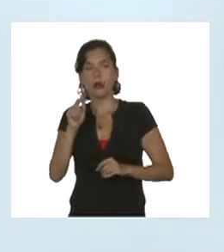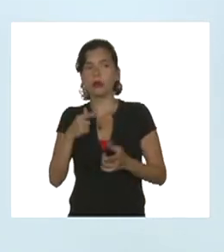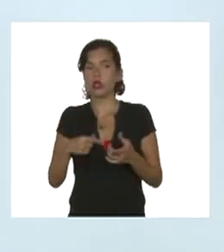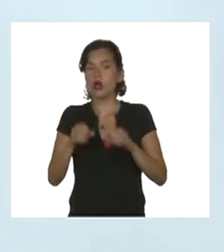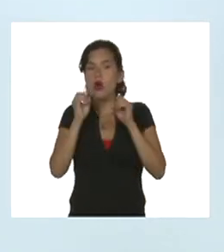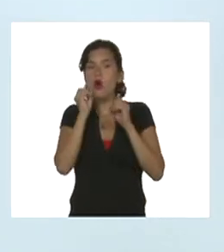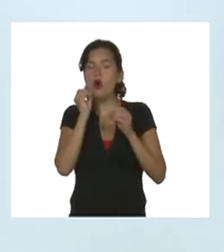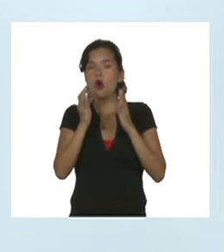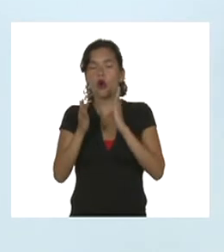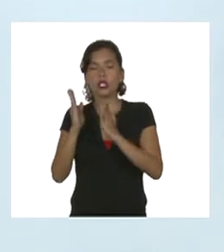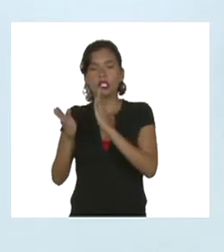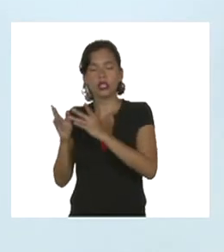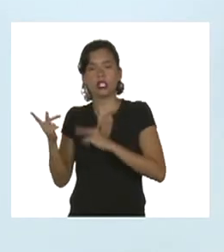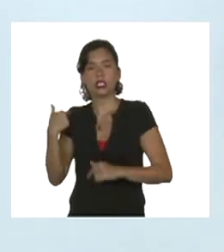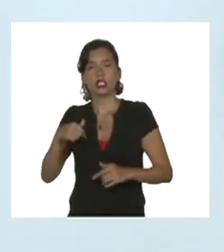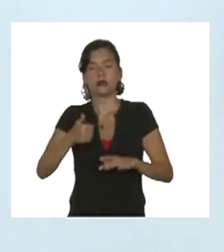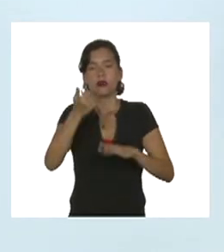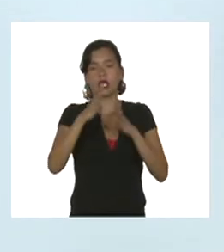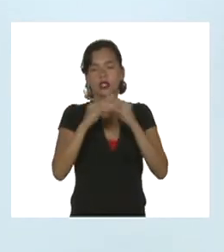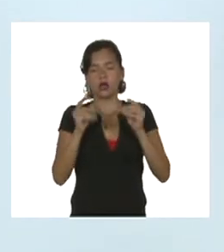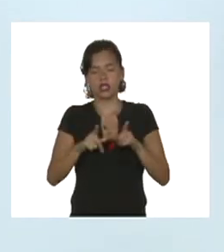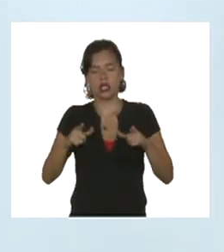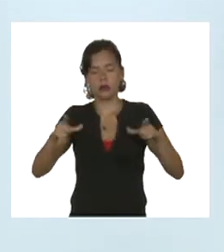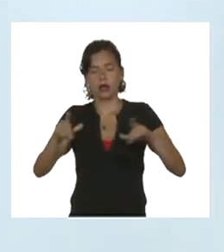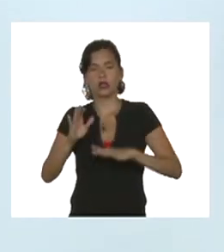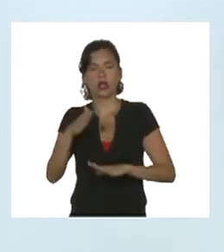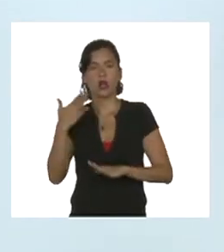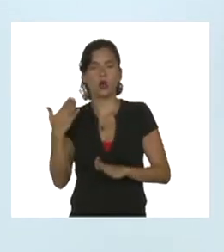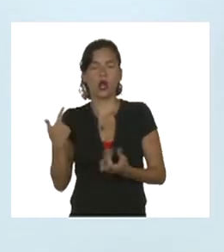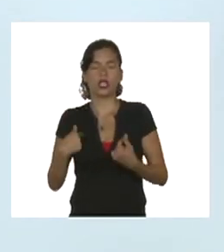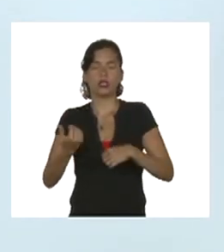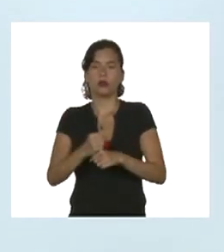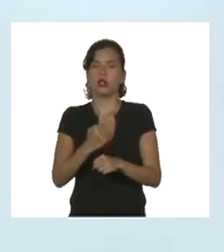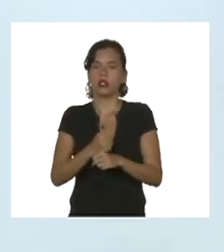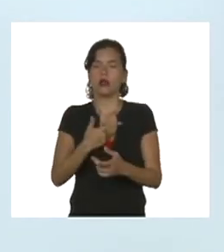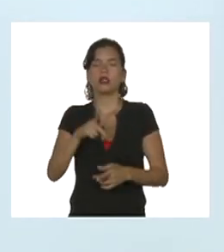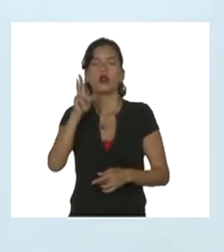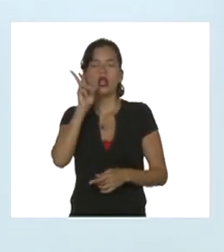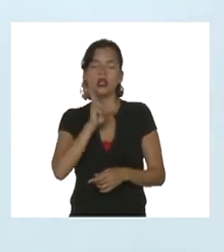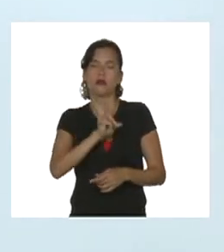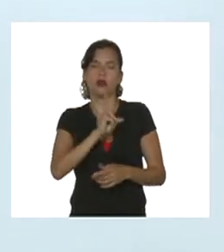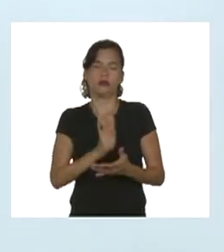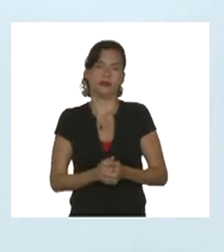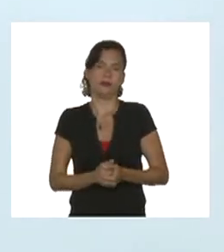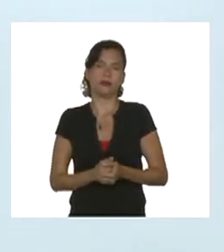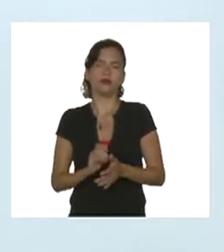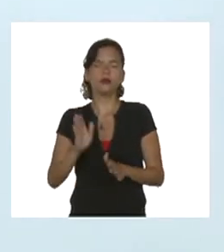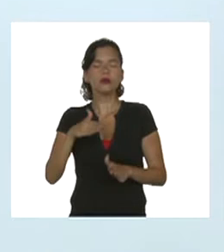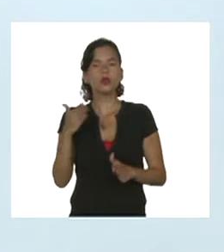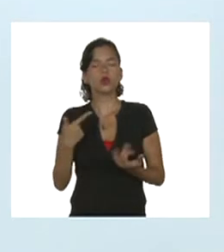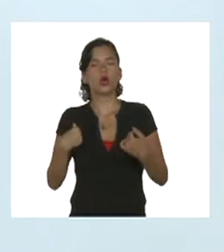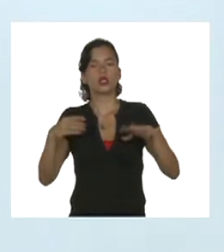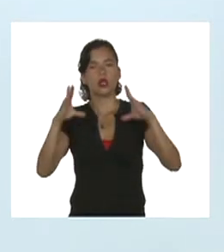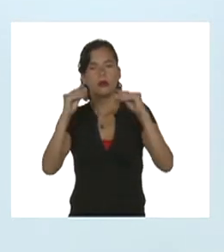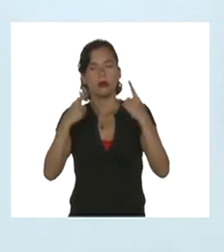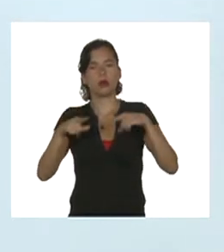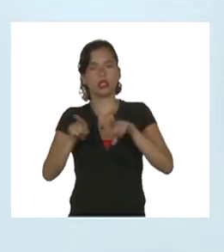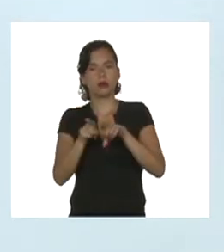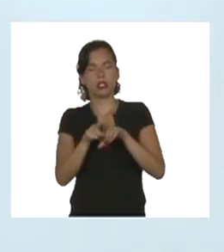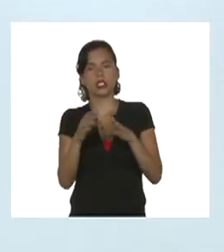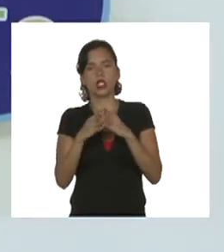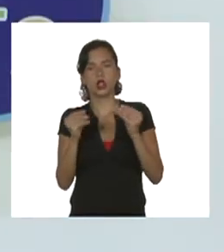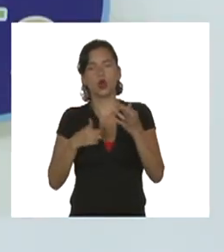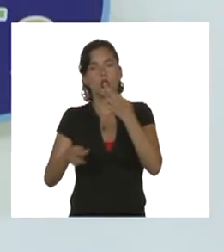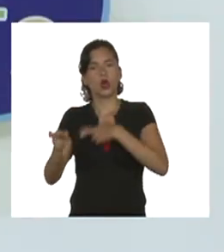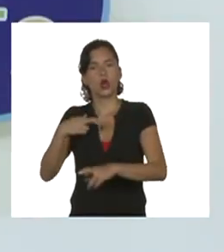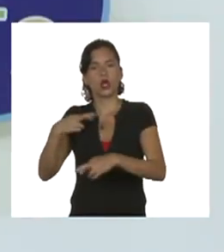ordenar y mantener sobre todo ese espacio en el cual estamos trabajando limpio. Cuando hablamos también de todo lo que se